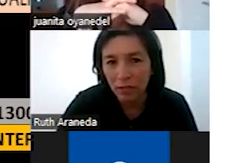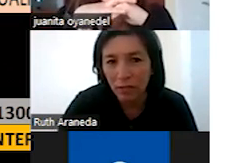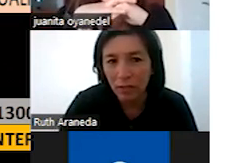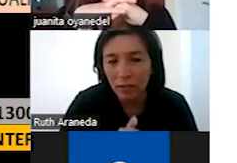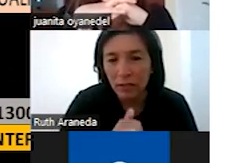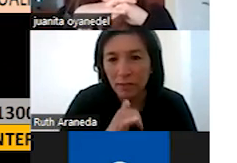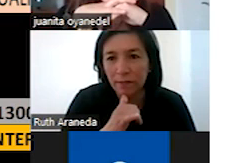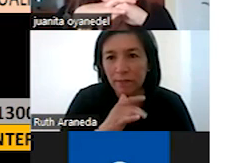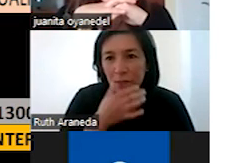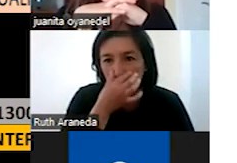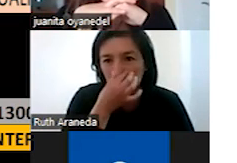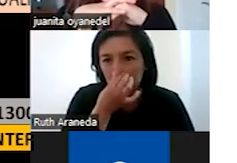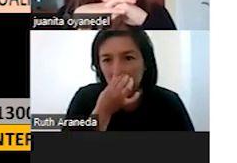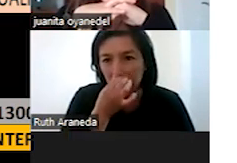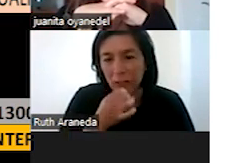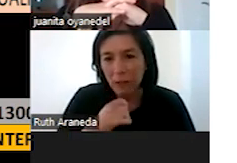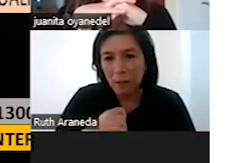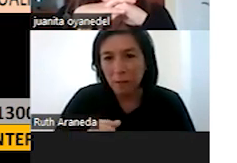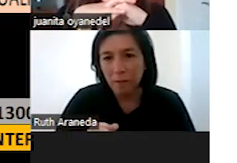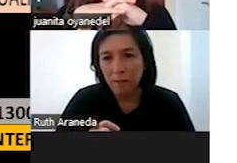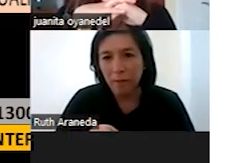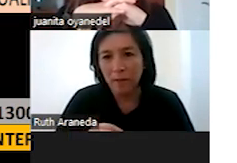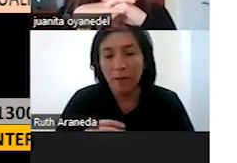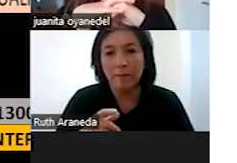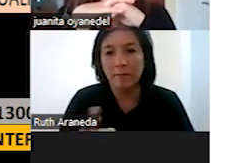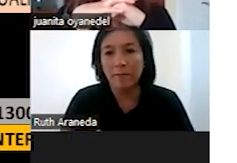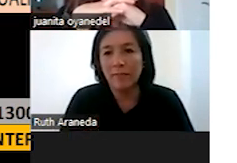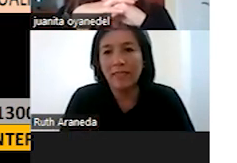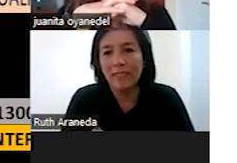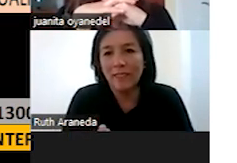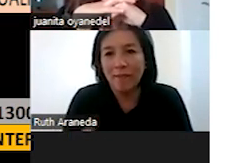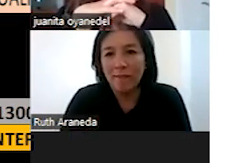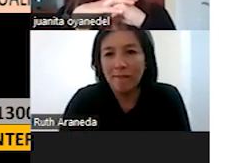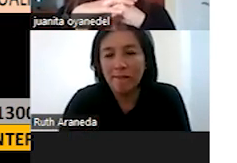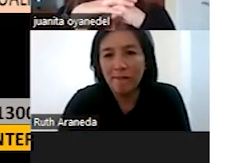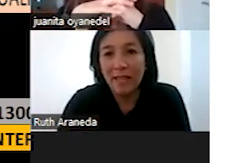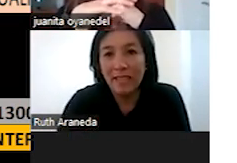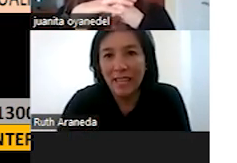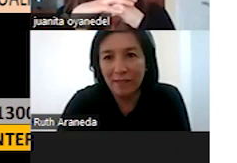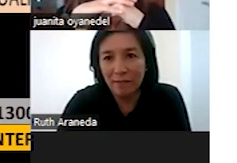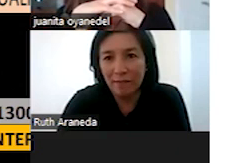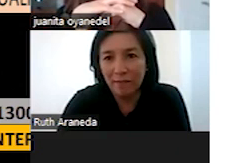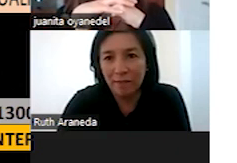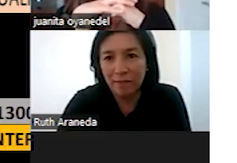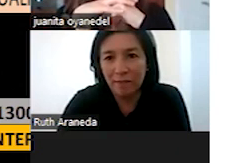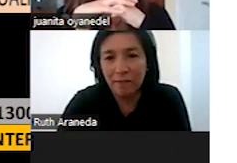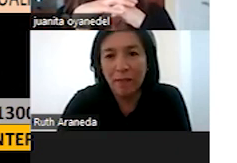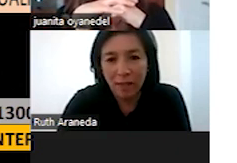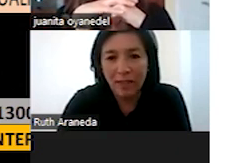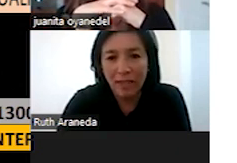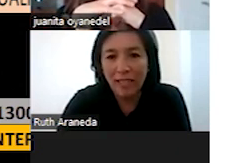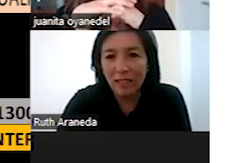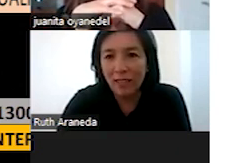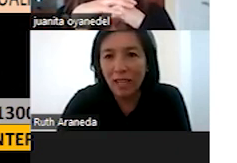espérame, espérame. Las personas sordas tienen que Anclar. fijarte a